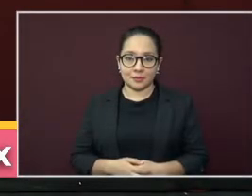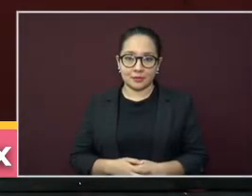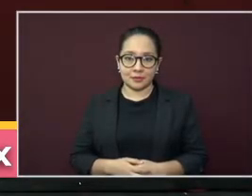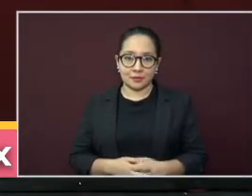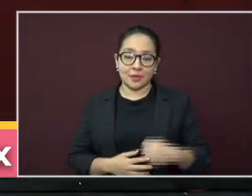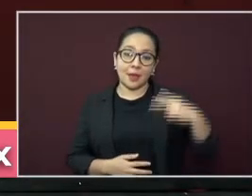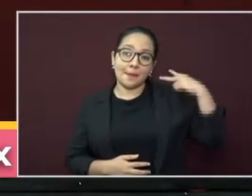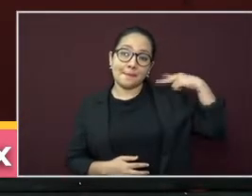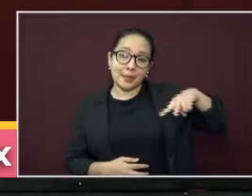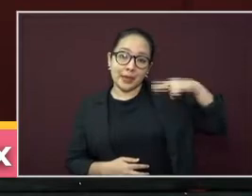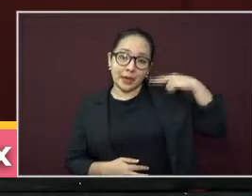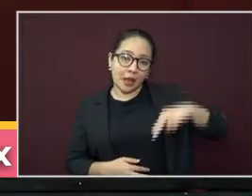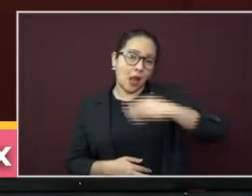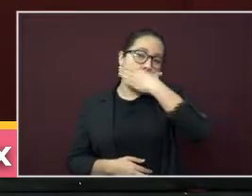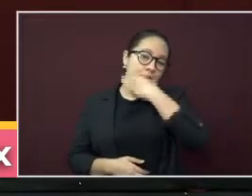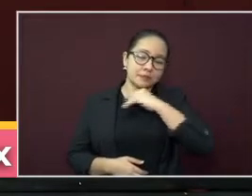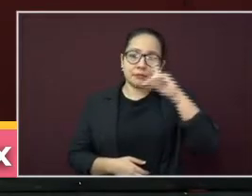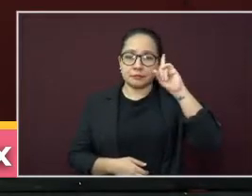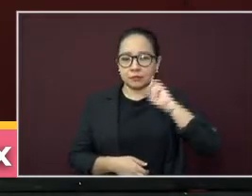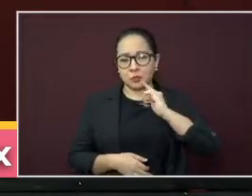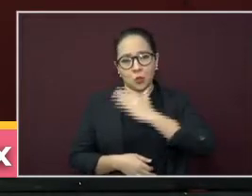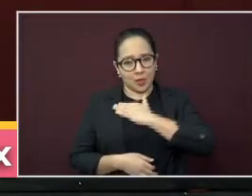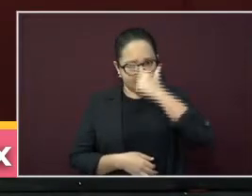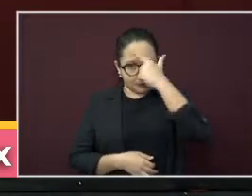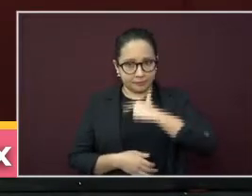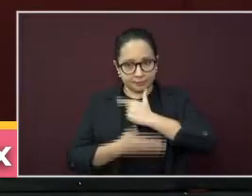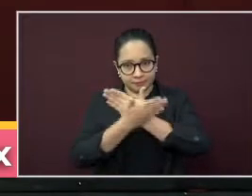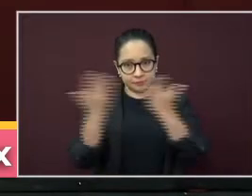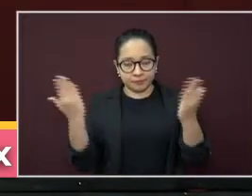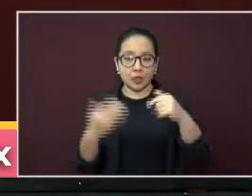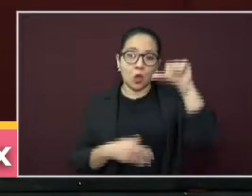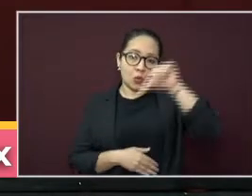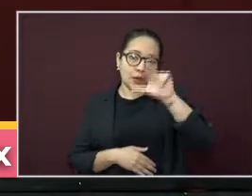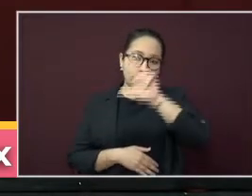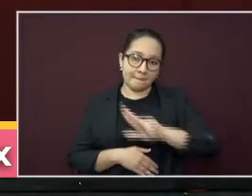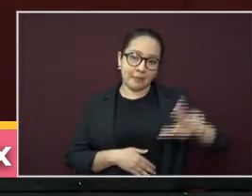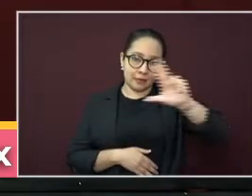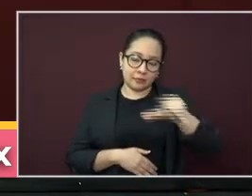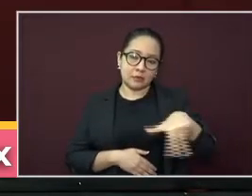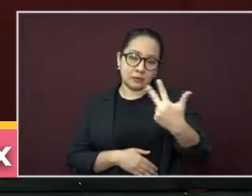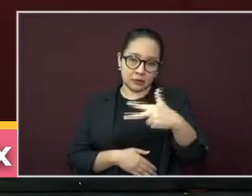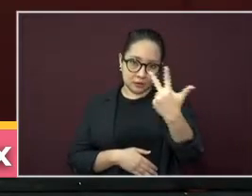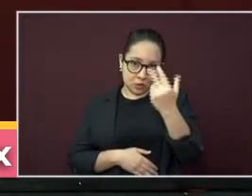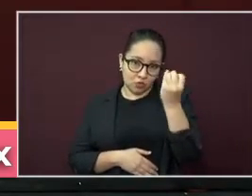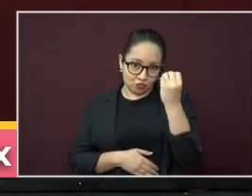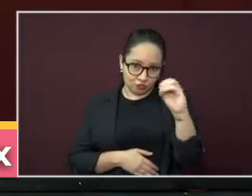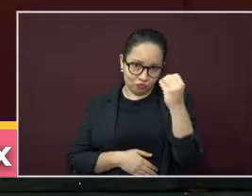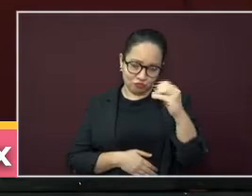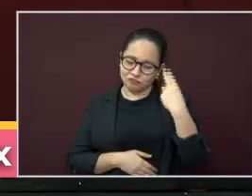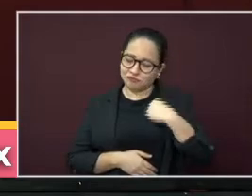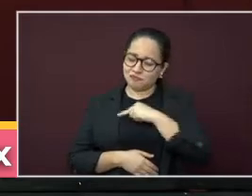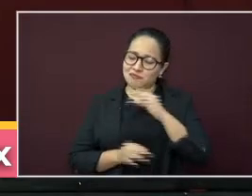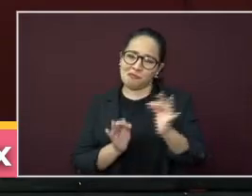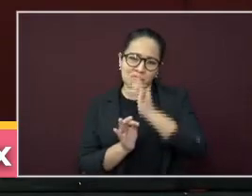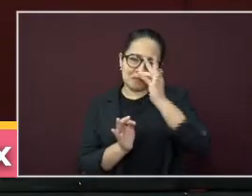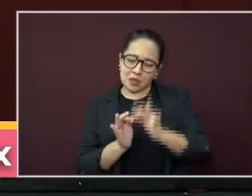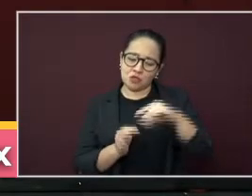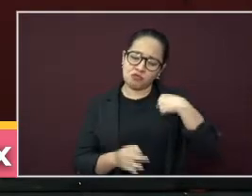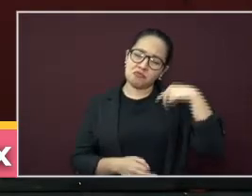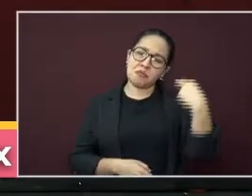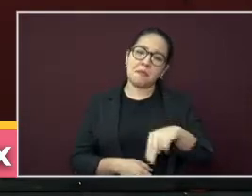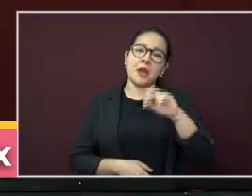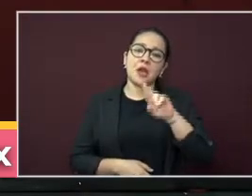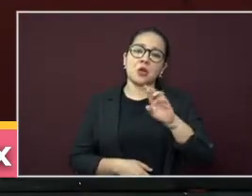buenas noches veracruzanas y veracruzanos hoy es martes 13 de octubre y estamos listos un servidor roberto ramos a los